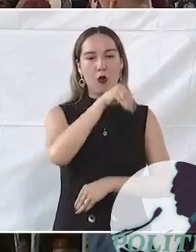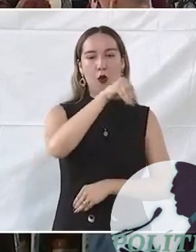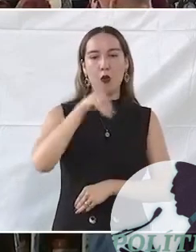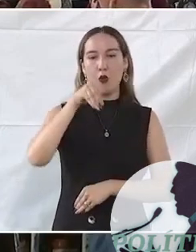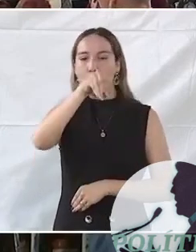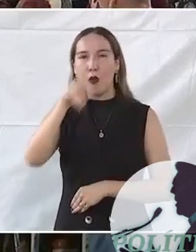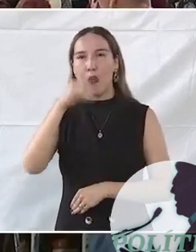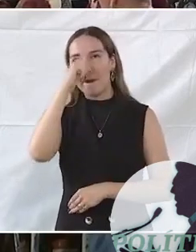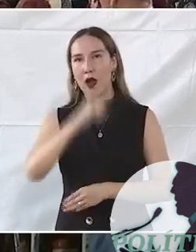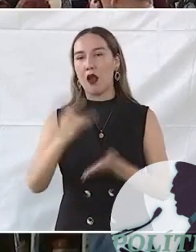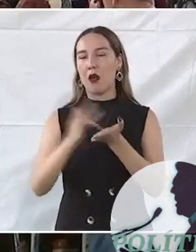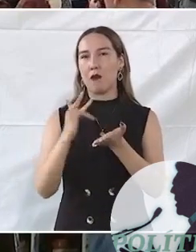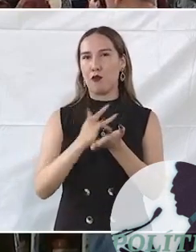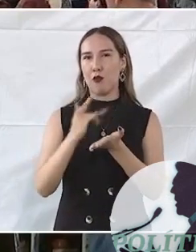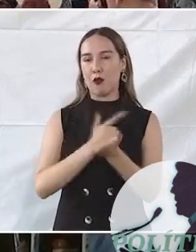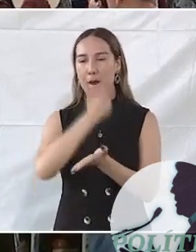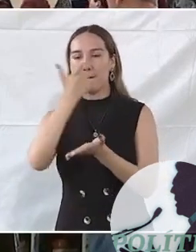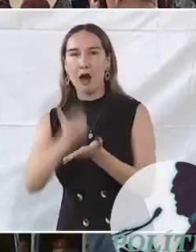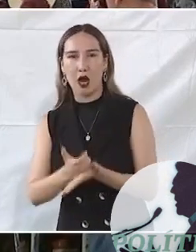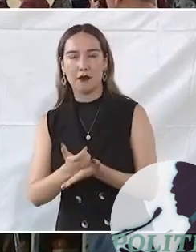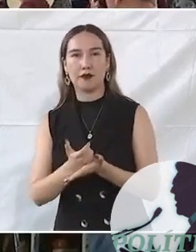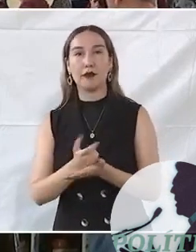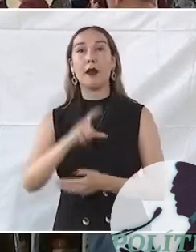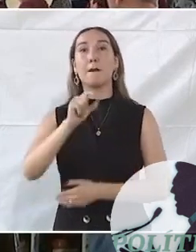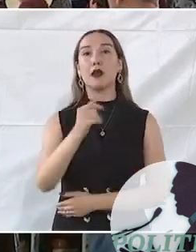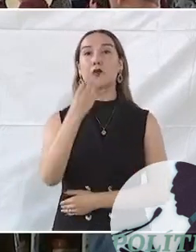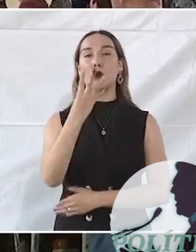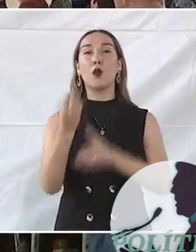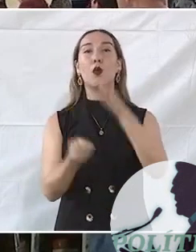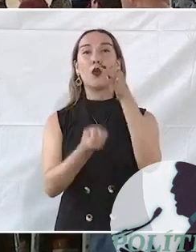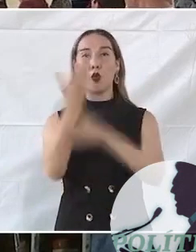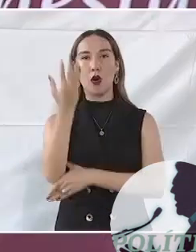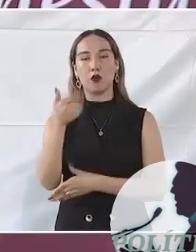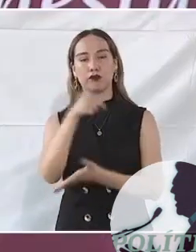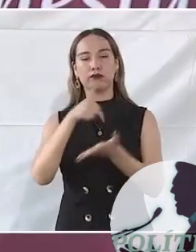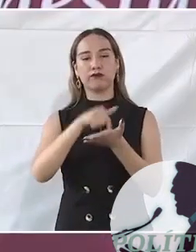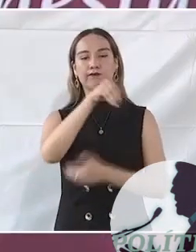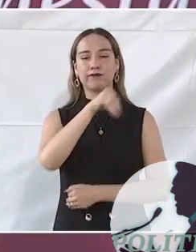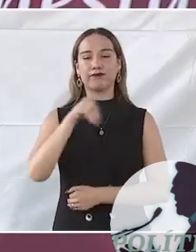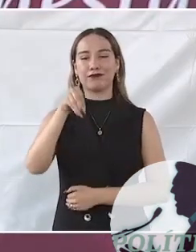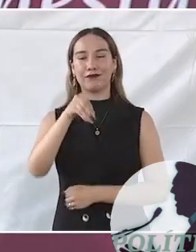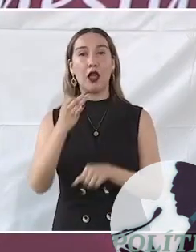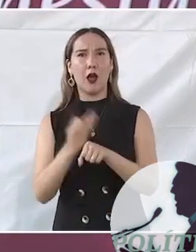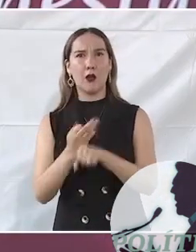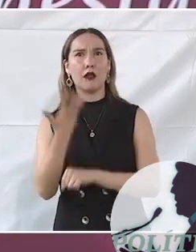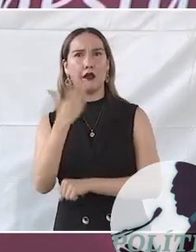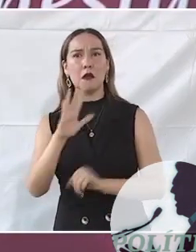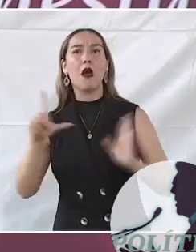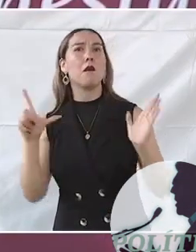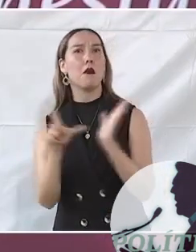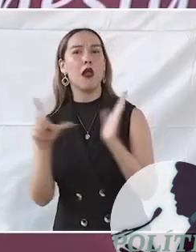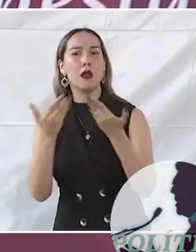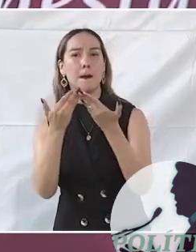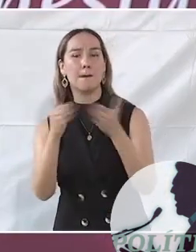sus apoyos. En total, se contará con 24 nuevas sucursales, de las cuales 10 ya están en operación y